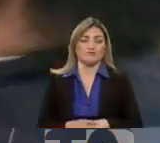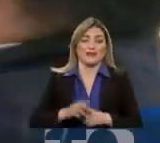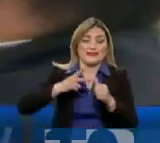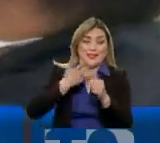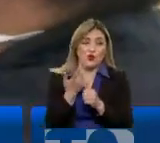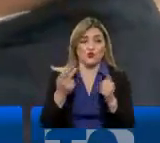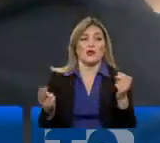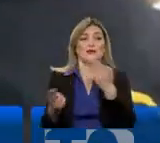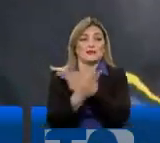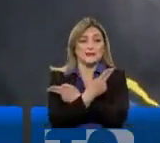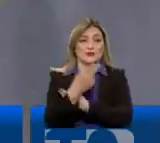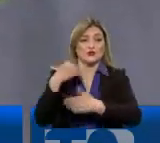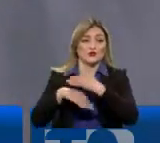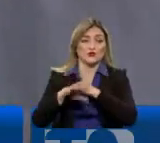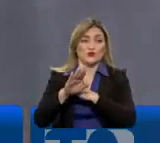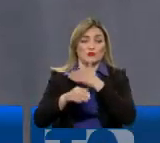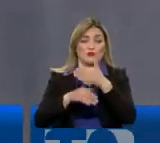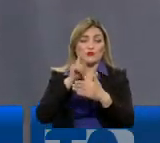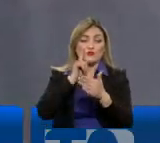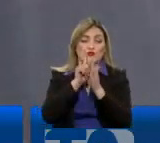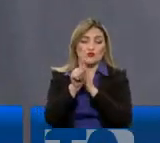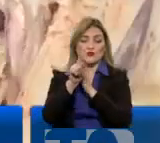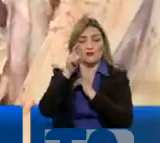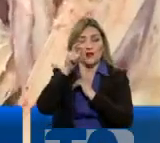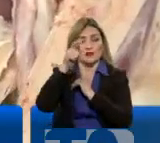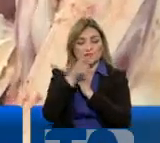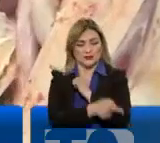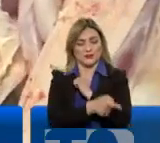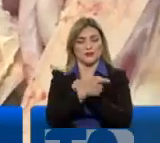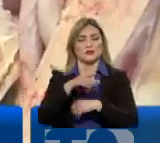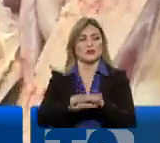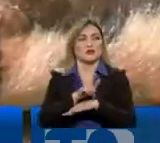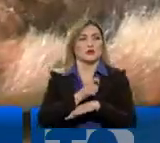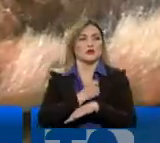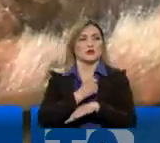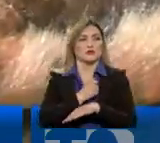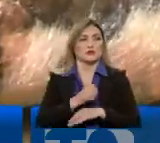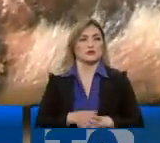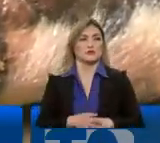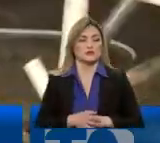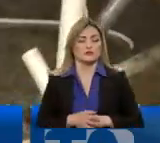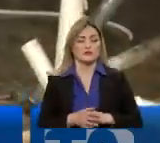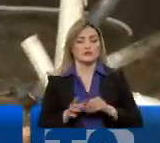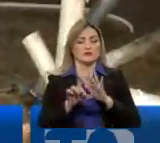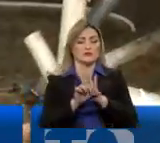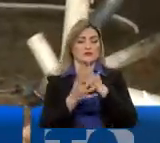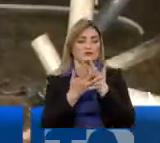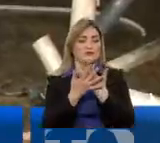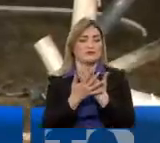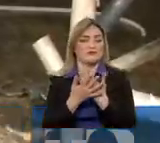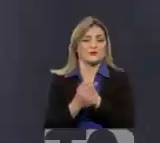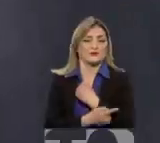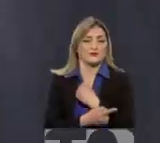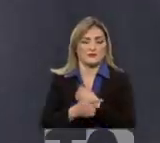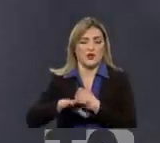segunda clausura, se envió un nuevo proceso en fiscalía para sancionar a los responsables. Según el Código Integral Penal, el delito